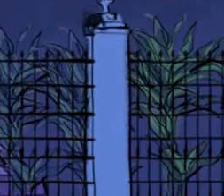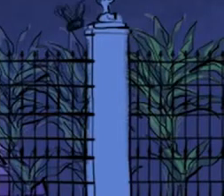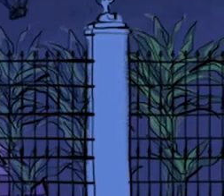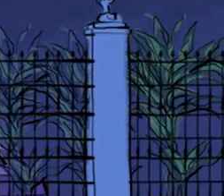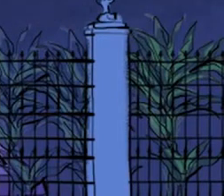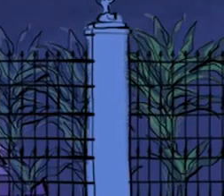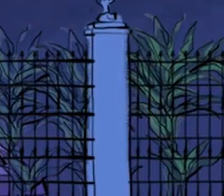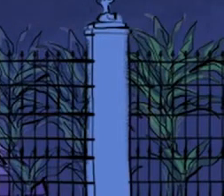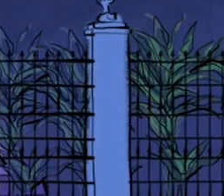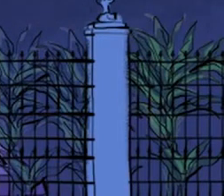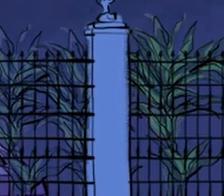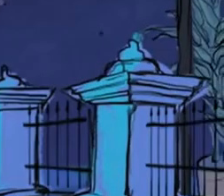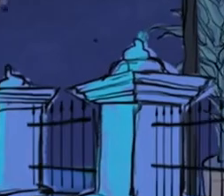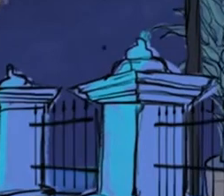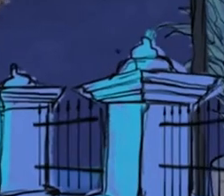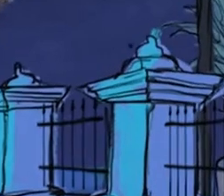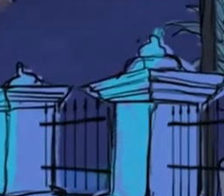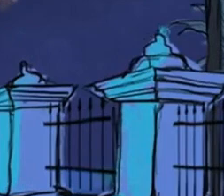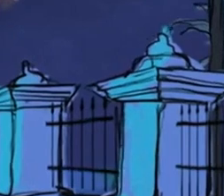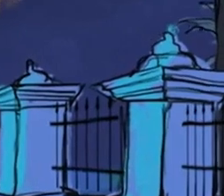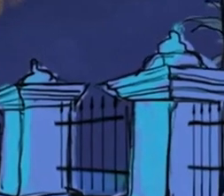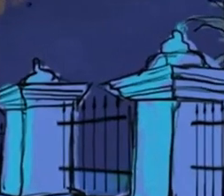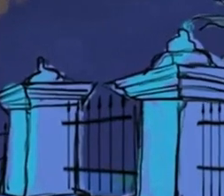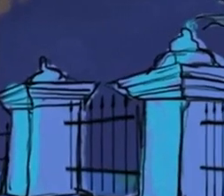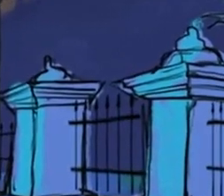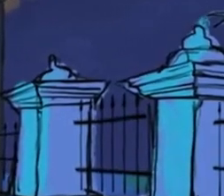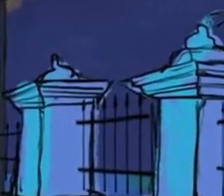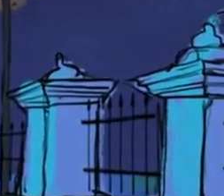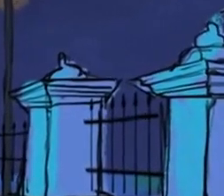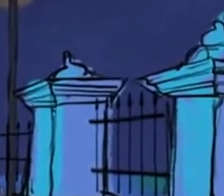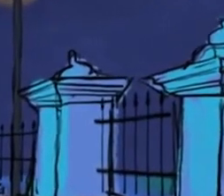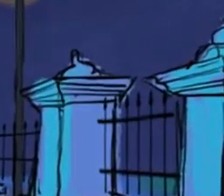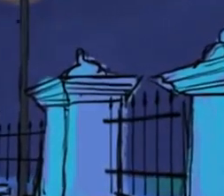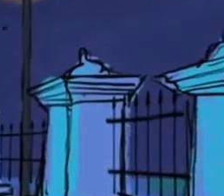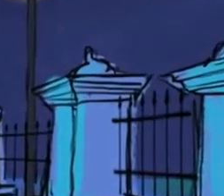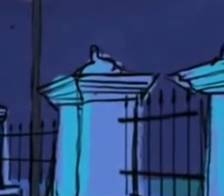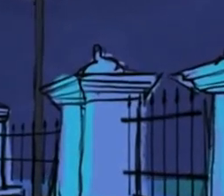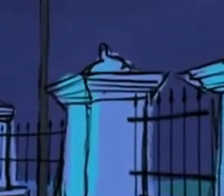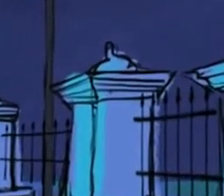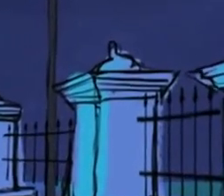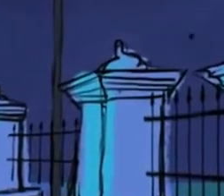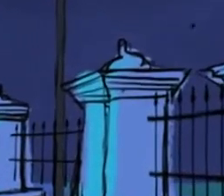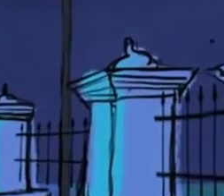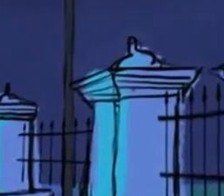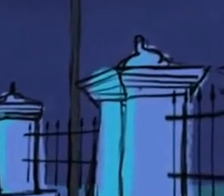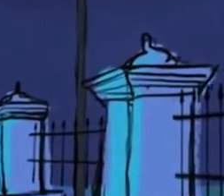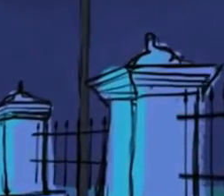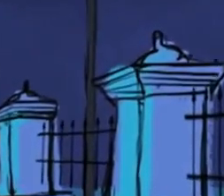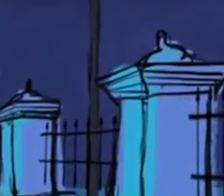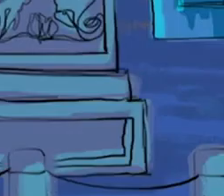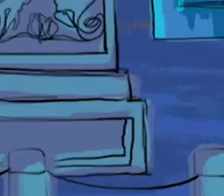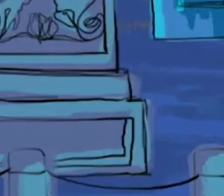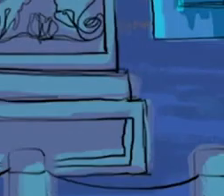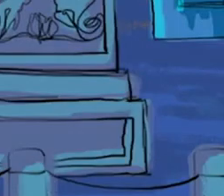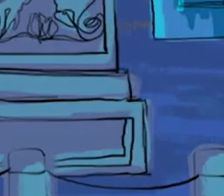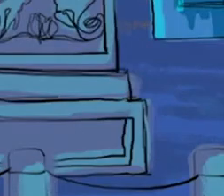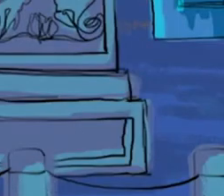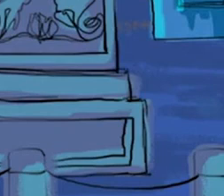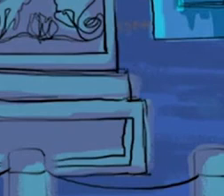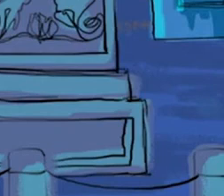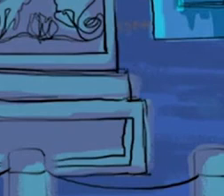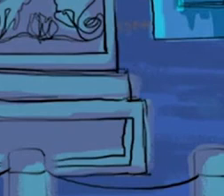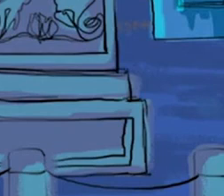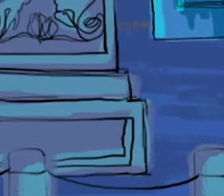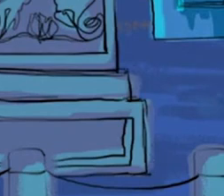noche. Y ahí me acostaba yo en las tumbas esas que había allá en Poz. El cementerio